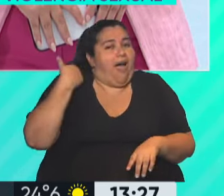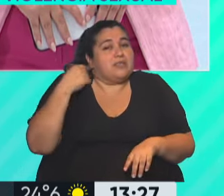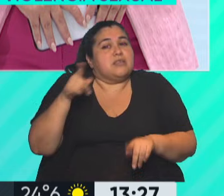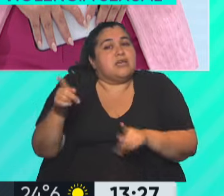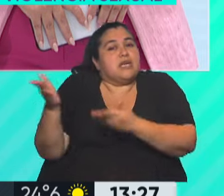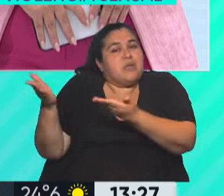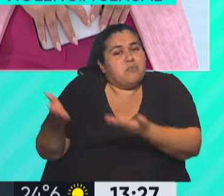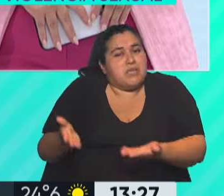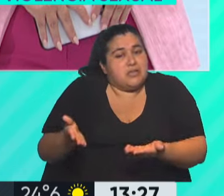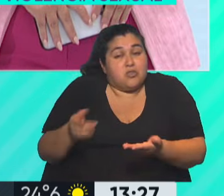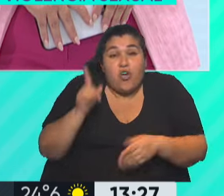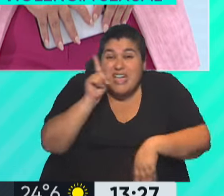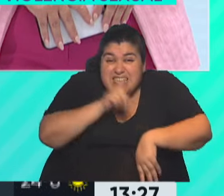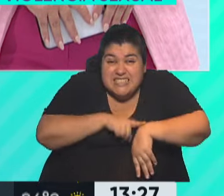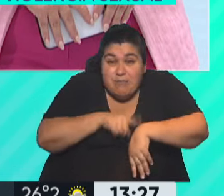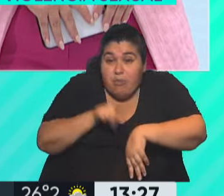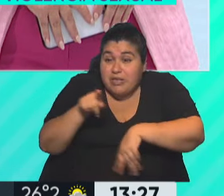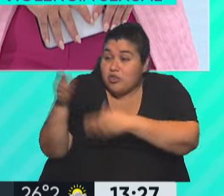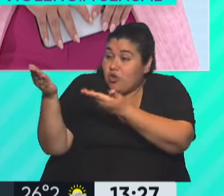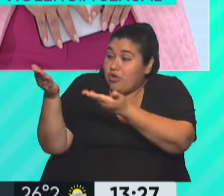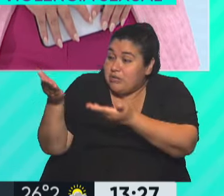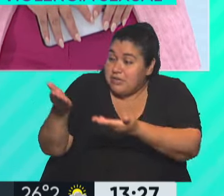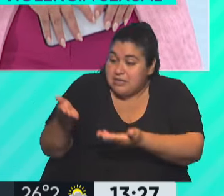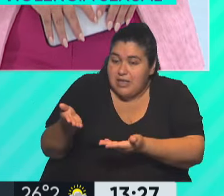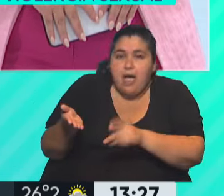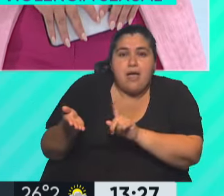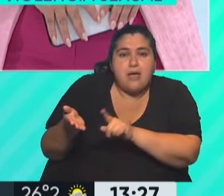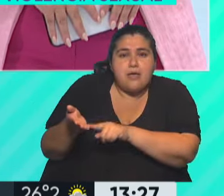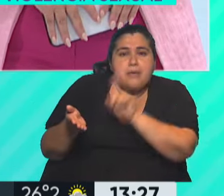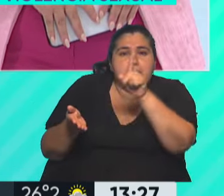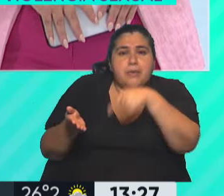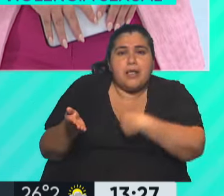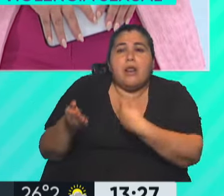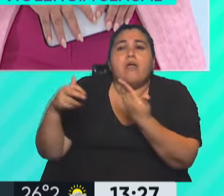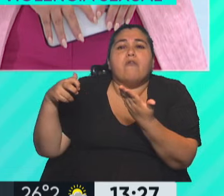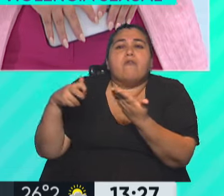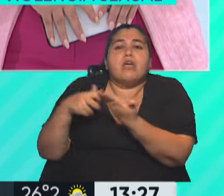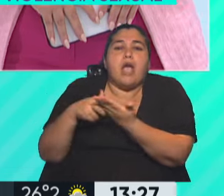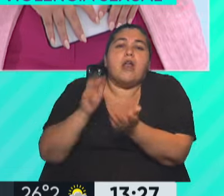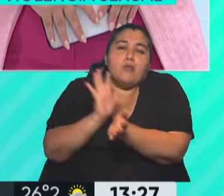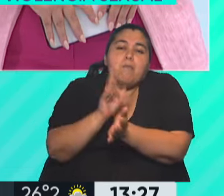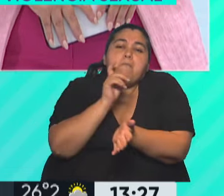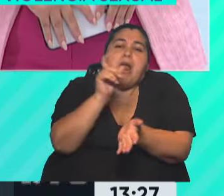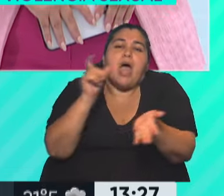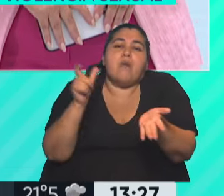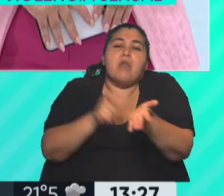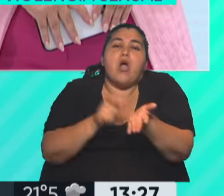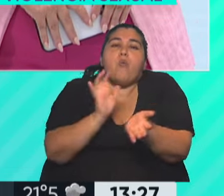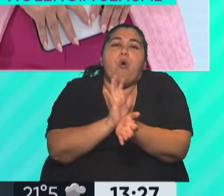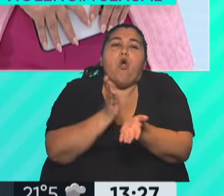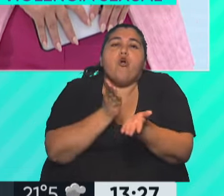invita, ese acto de invitación, sí. Lo que le dice la fiscal, usted colaboró para que ocurra tal